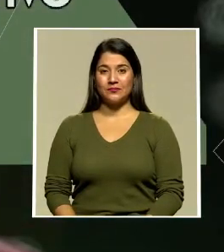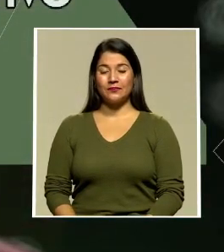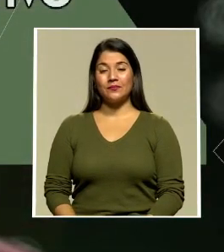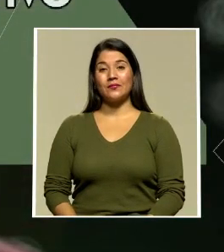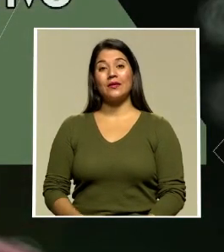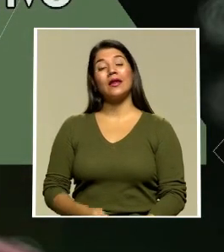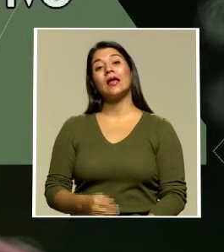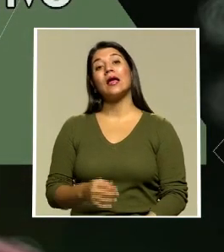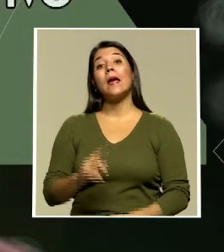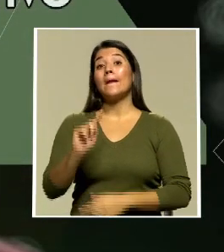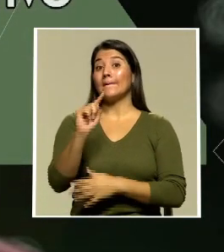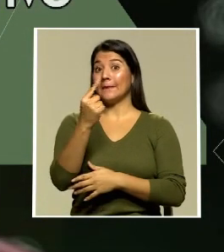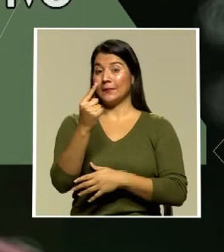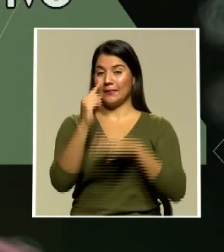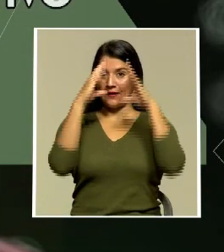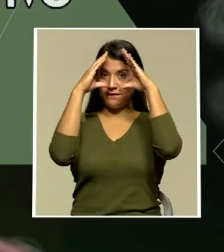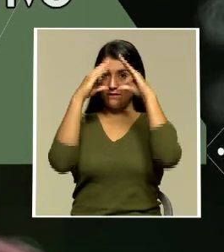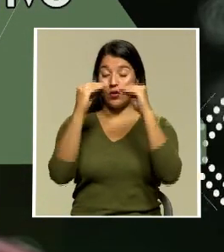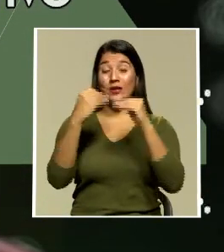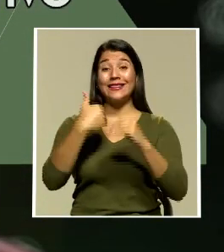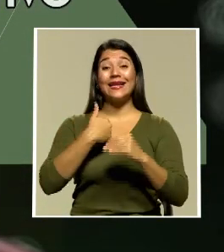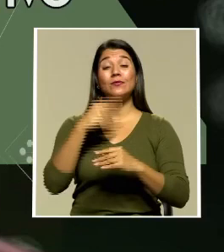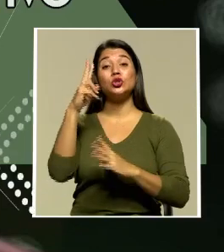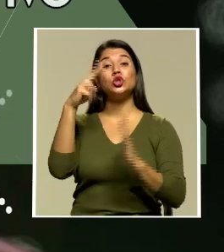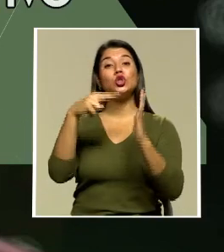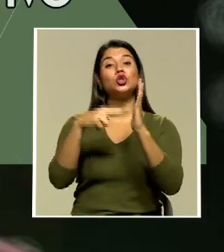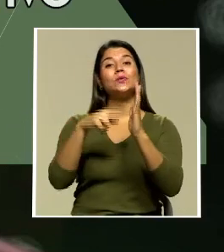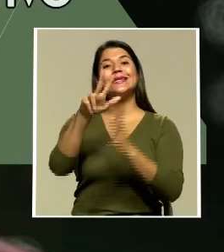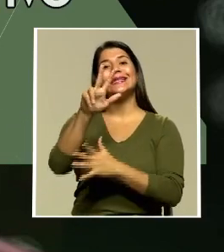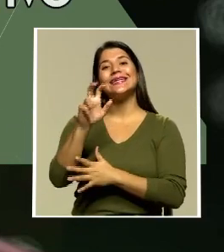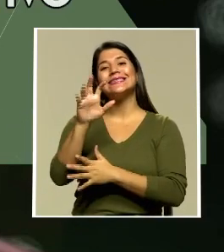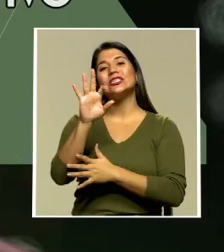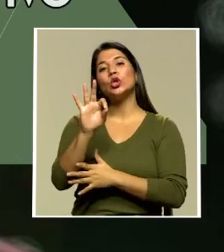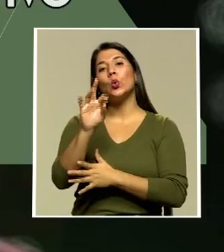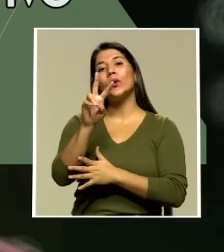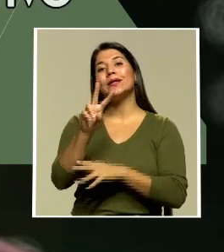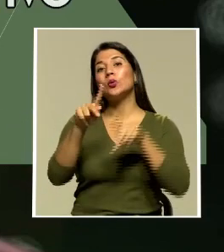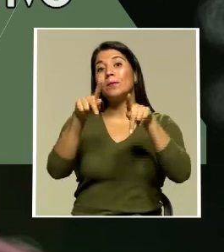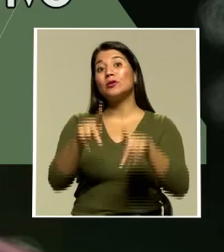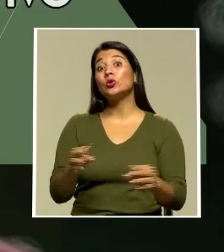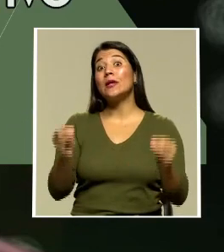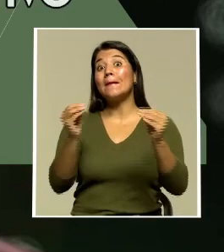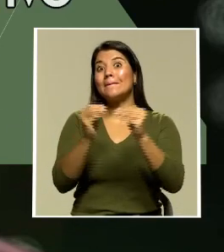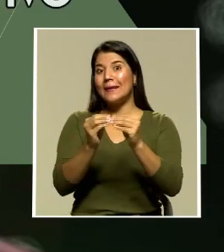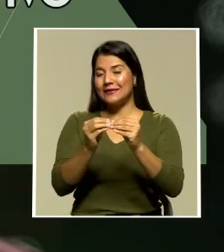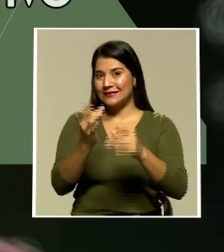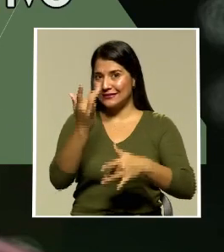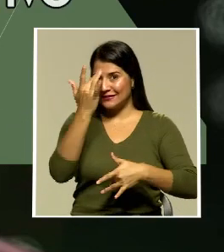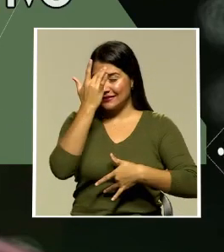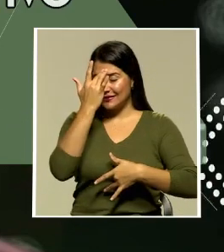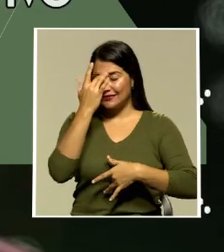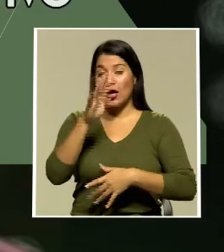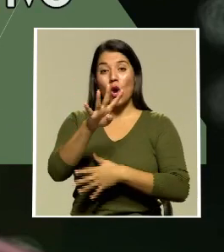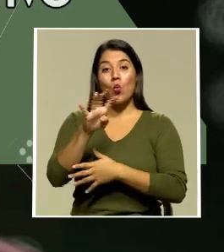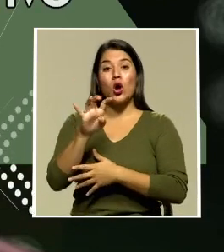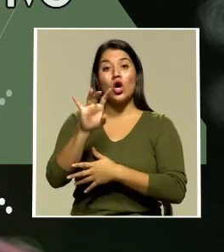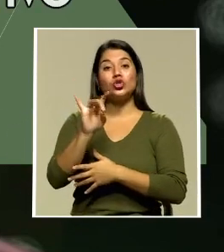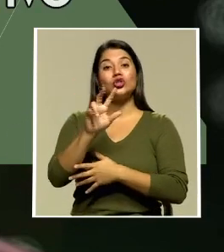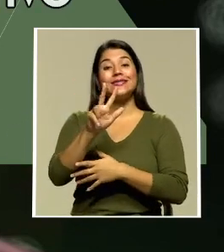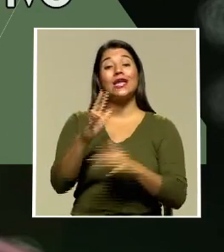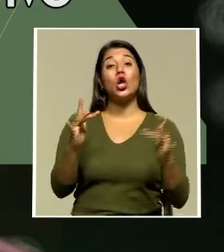Ahí tenemos nuestra primera pantalla, hay 2.392 nuevos casos, 483 por nexo,